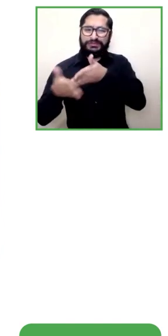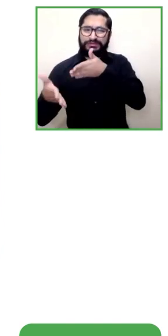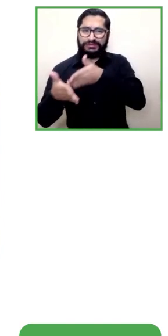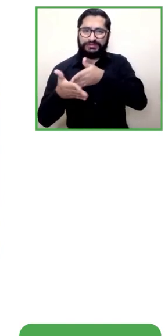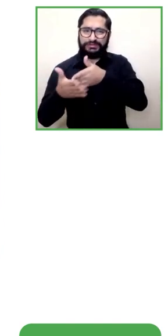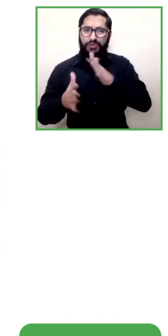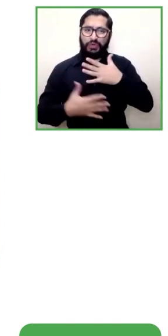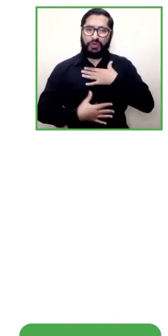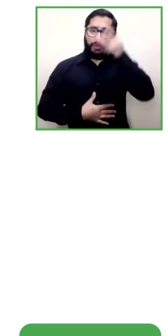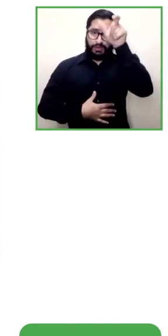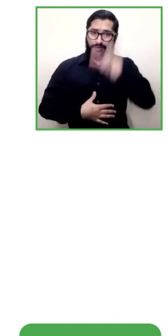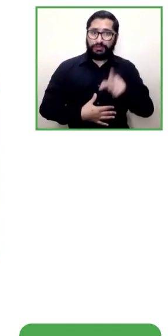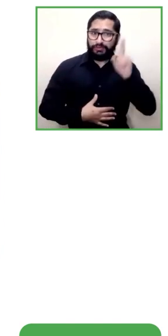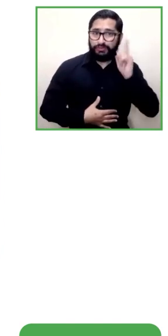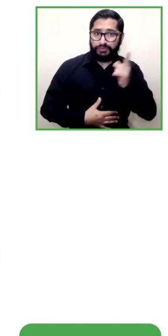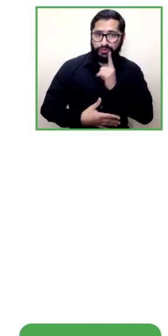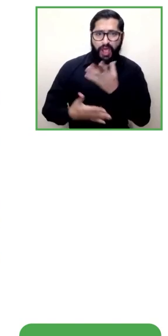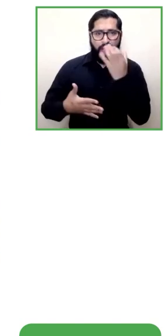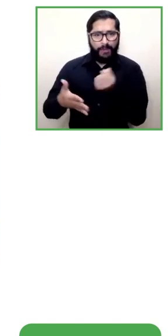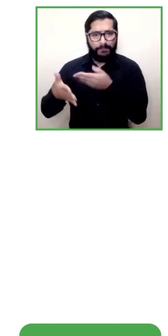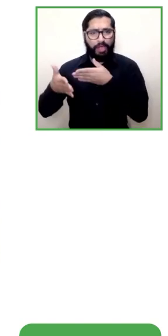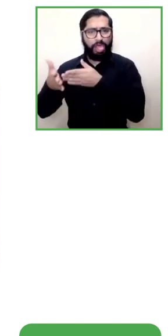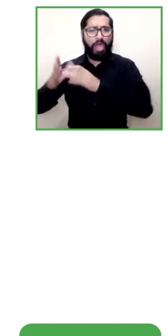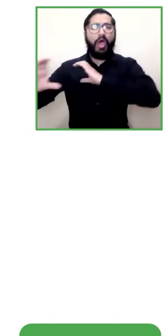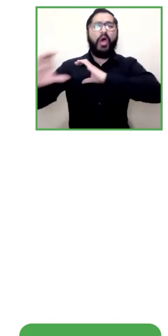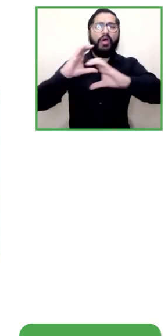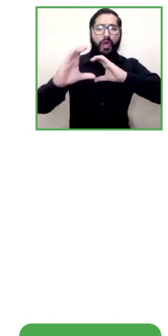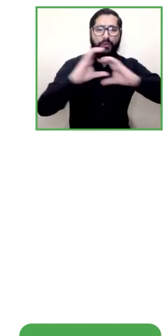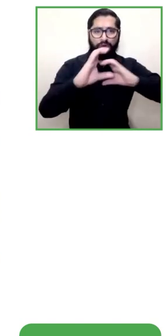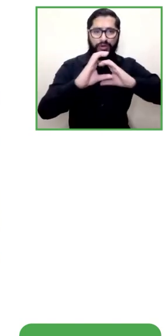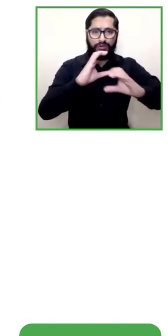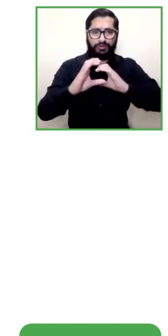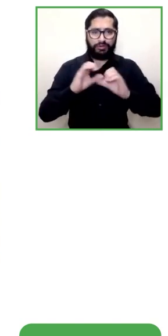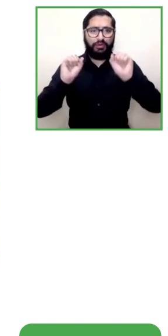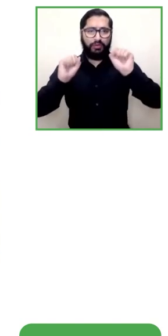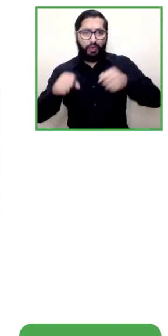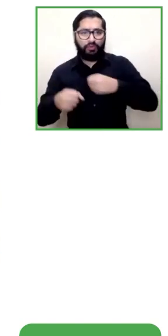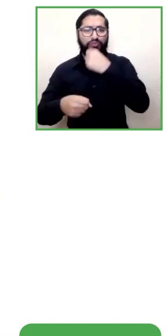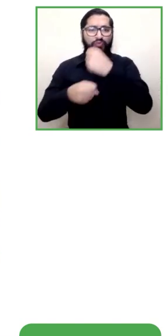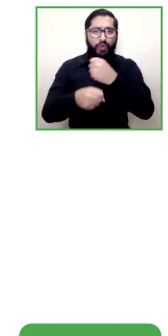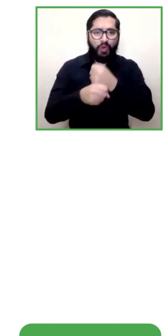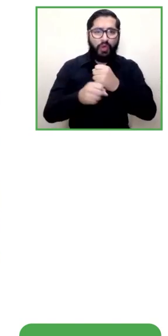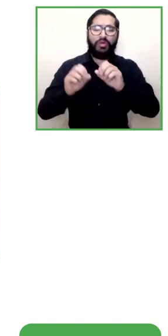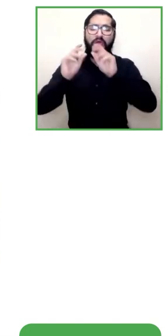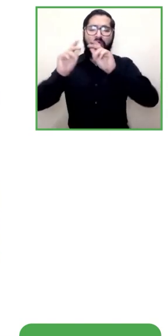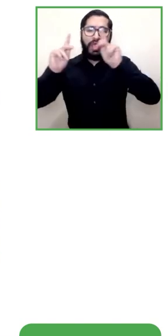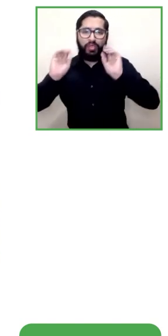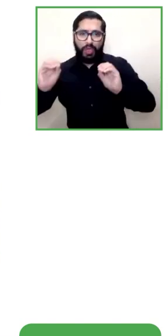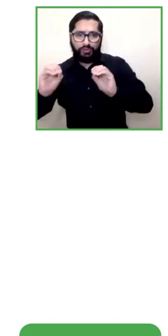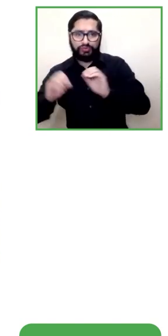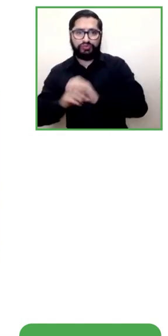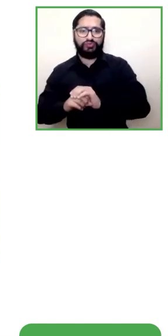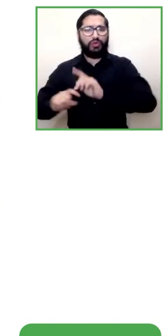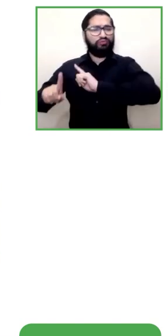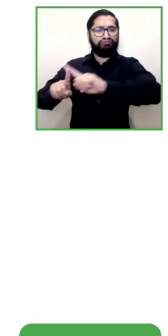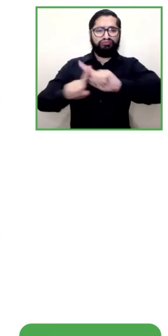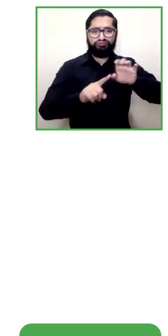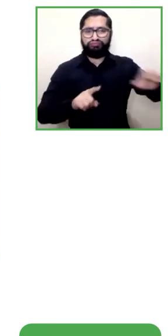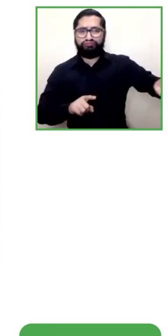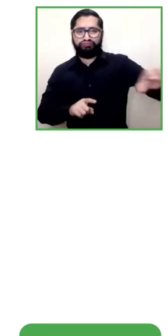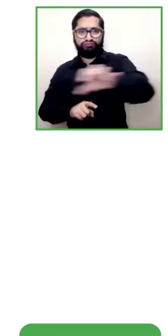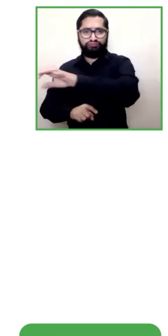enfrentamos en la comunicación en la salud en el trabajo en la educación y demás por eso requerimos del servicio de interpretación